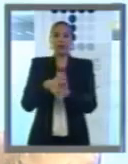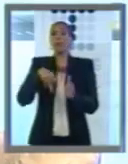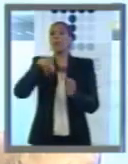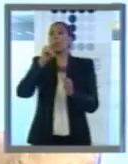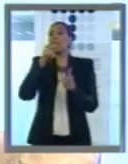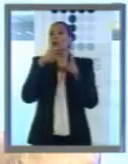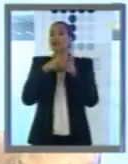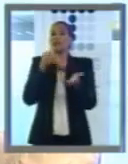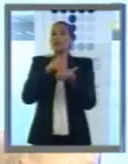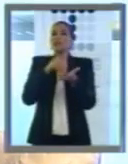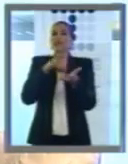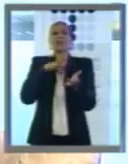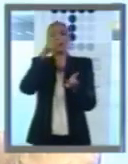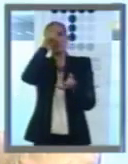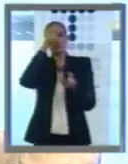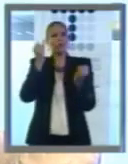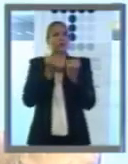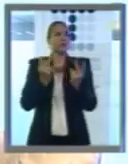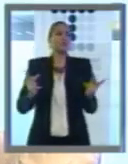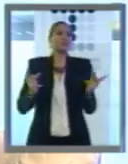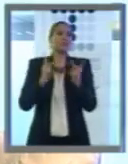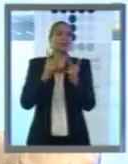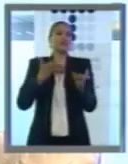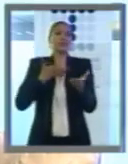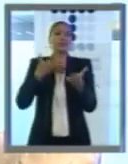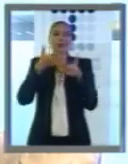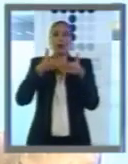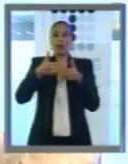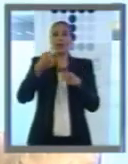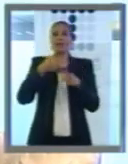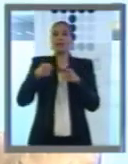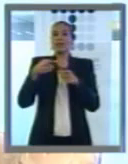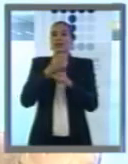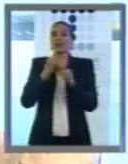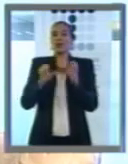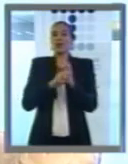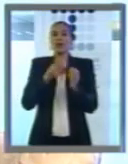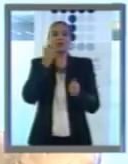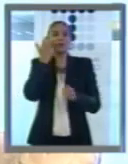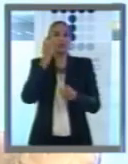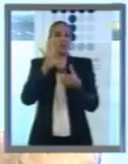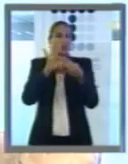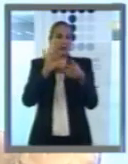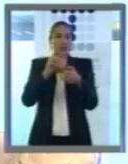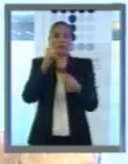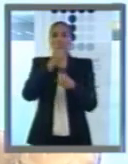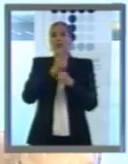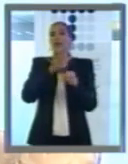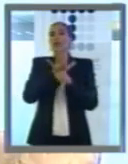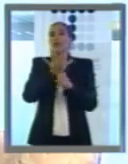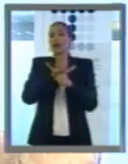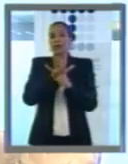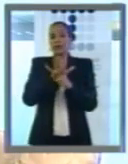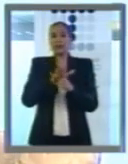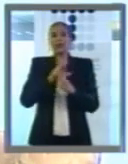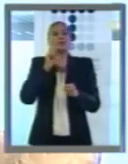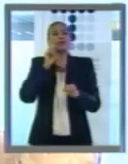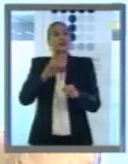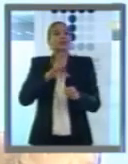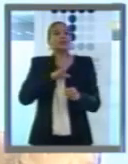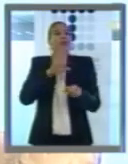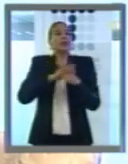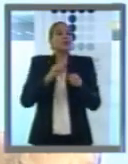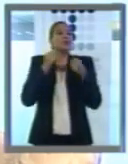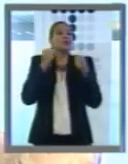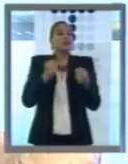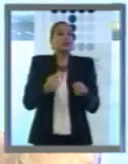así hay algunas coincidencias que en esta primera intervención quisiera mencionar. Pues la primera es que sin duda ambos buscan